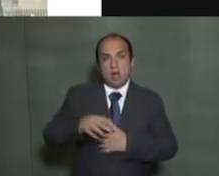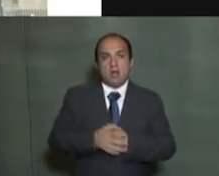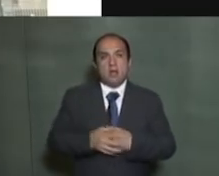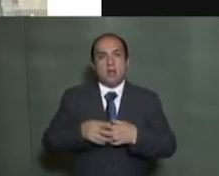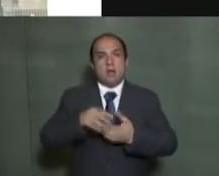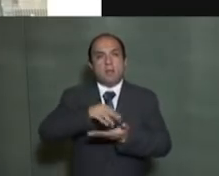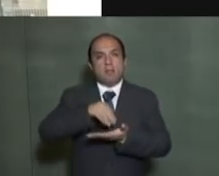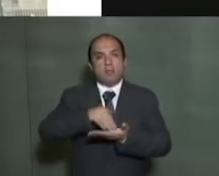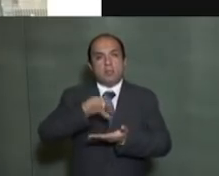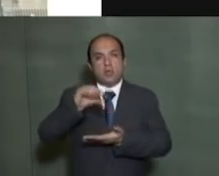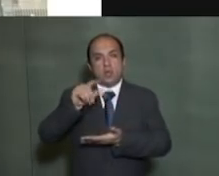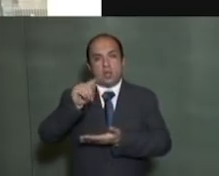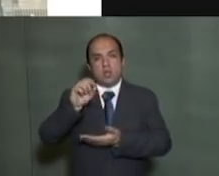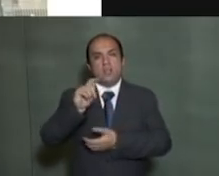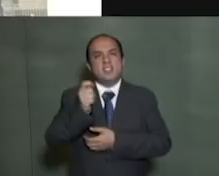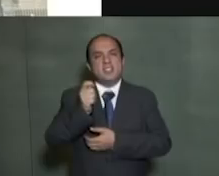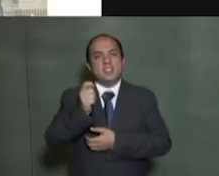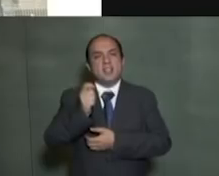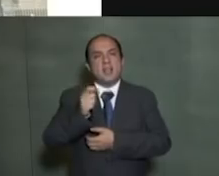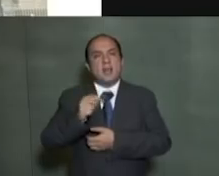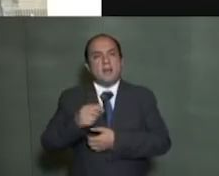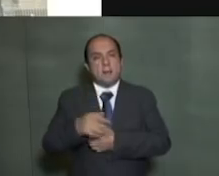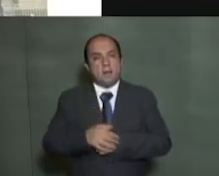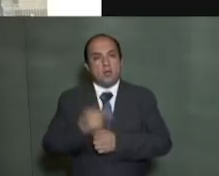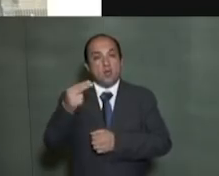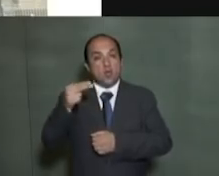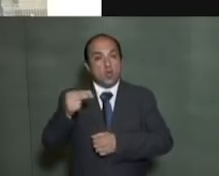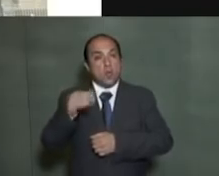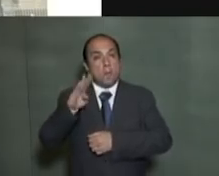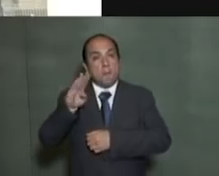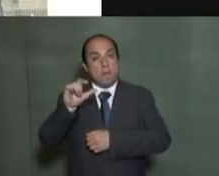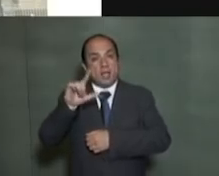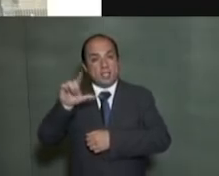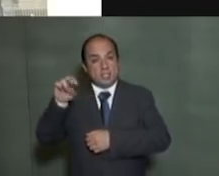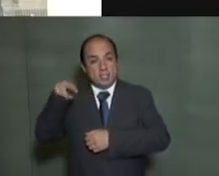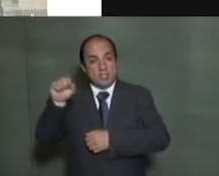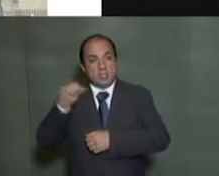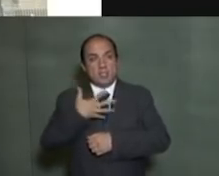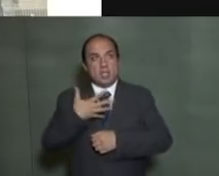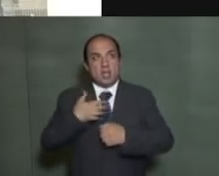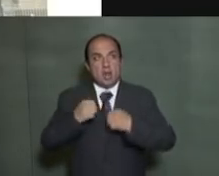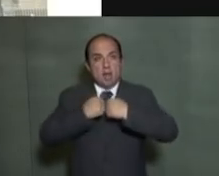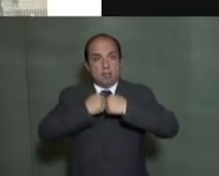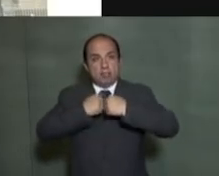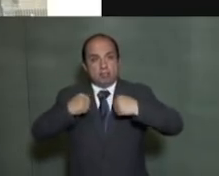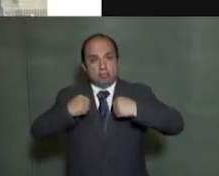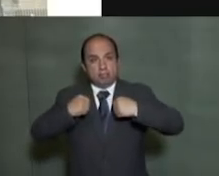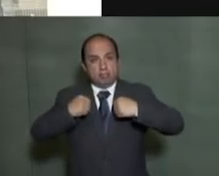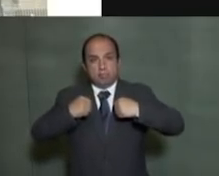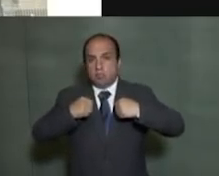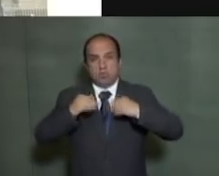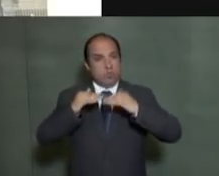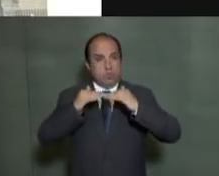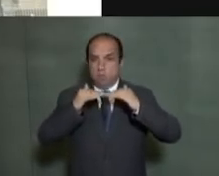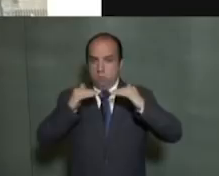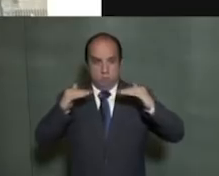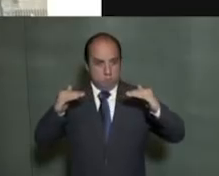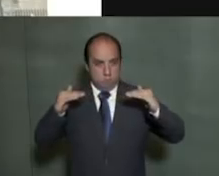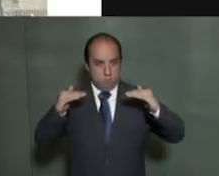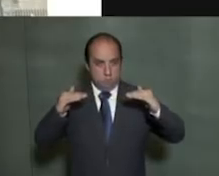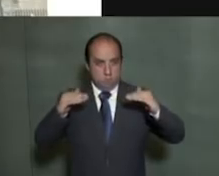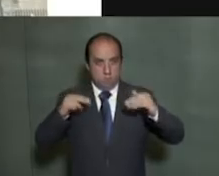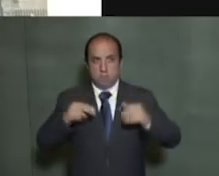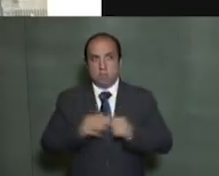las famosas ballenas que se le conoce. Ahí se puede apreciar que la separación entre ellas pues no es uniforme, no es